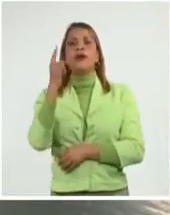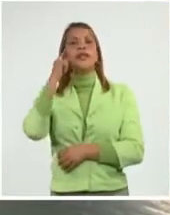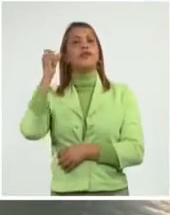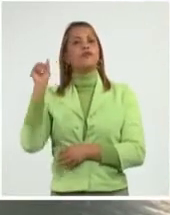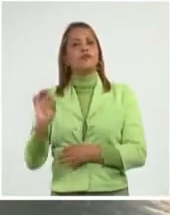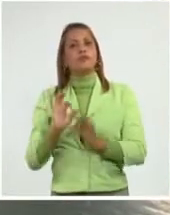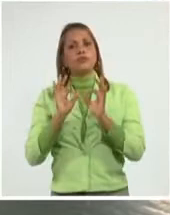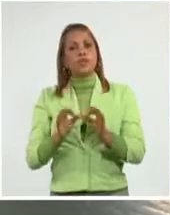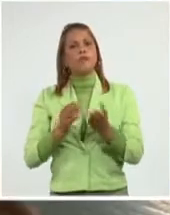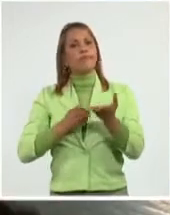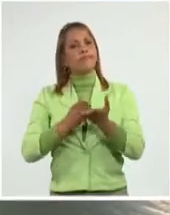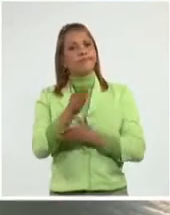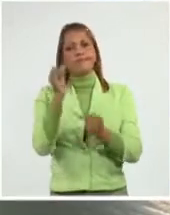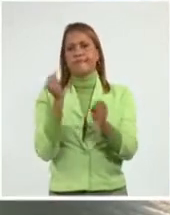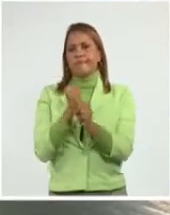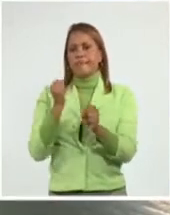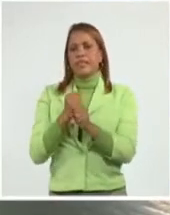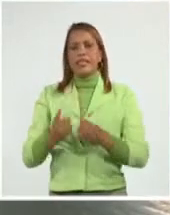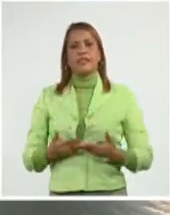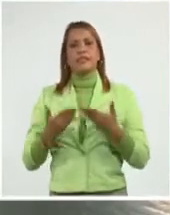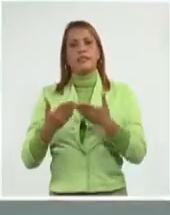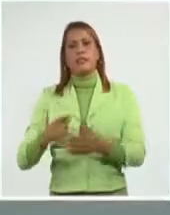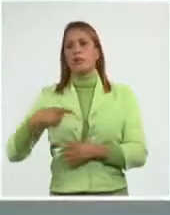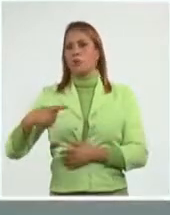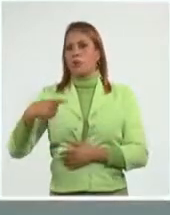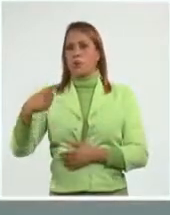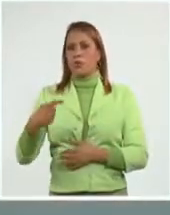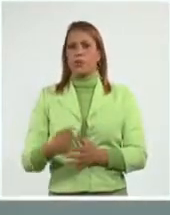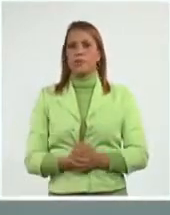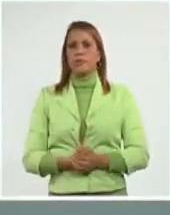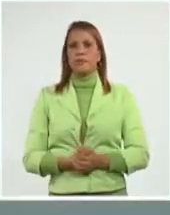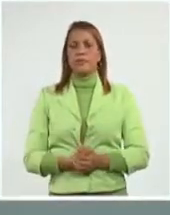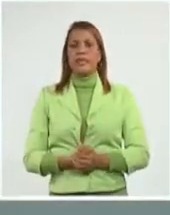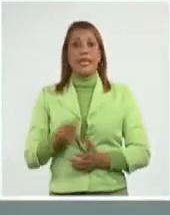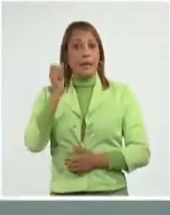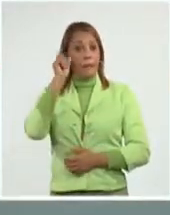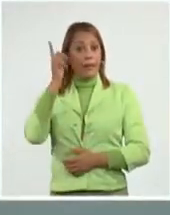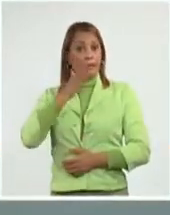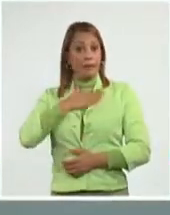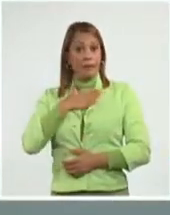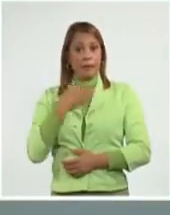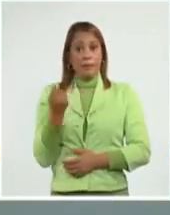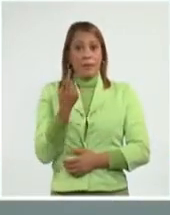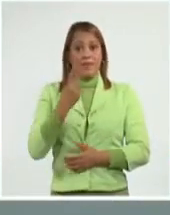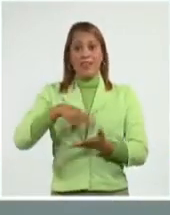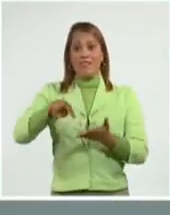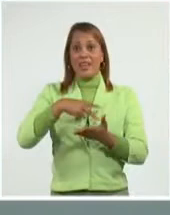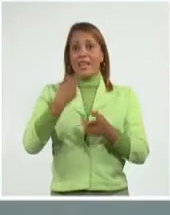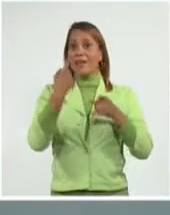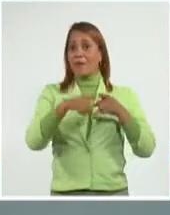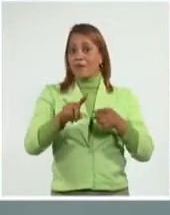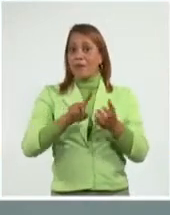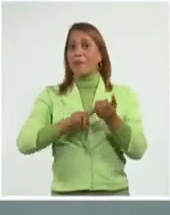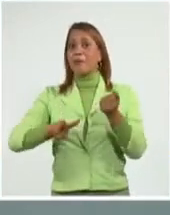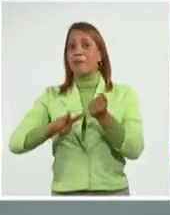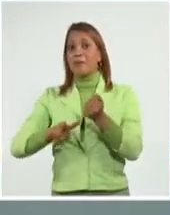sigan trabajando, de que se entreguen cada día más. Mi primera experiencia bailar fuera de mi